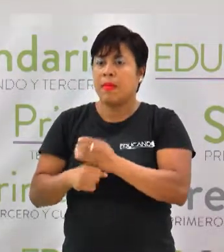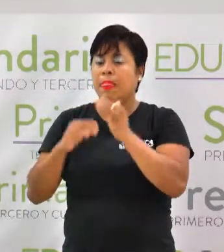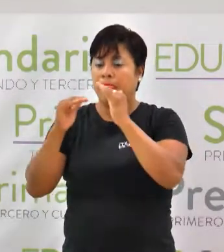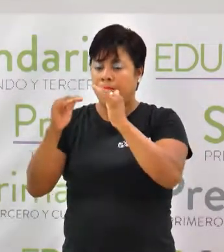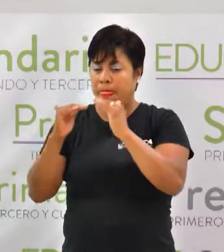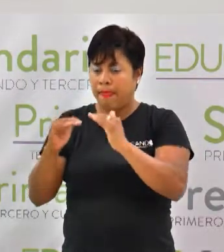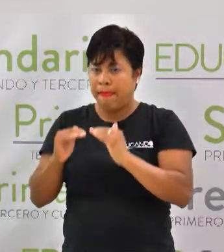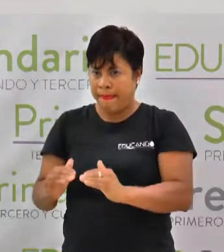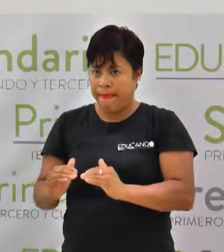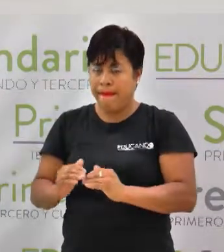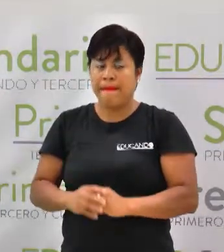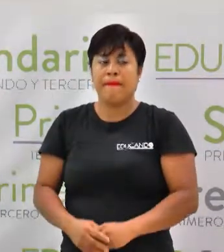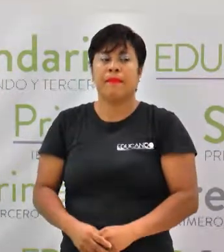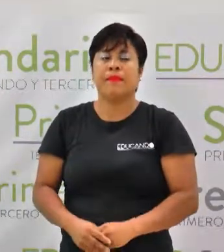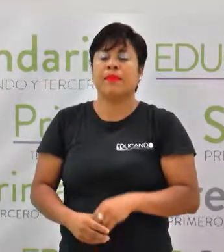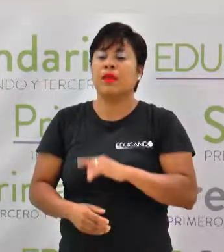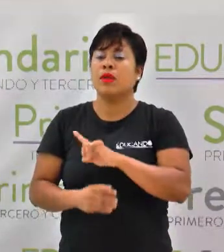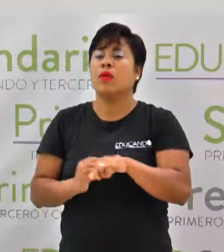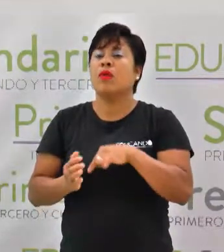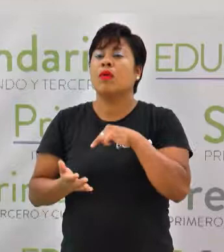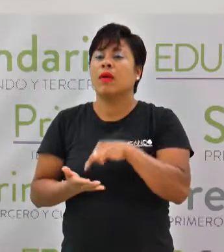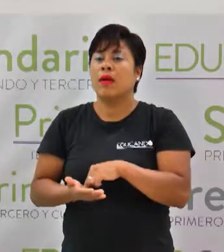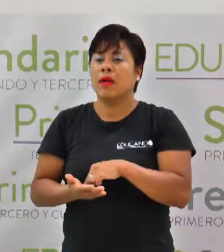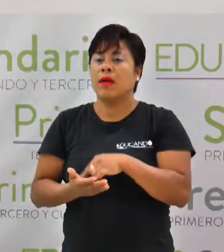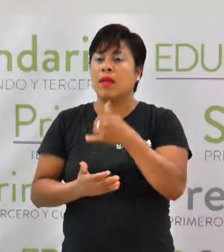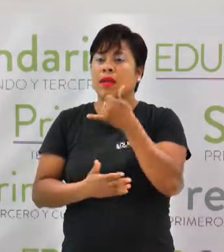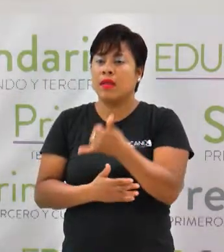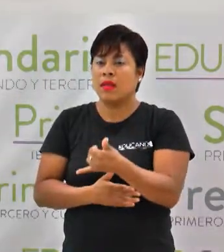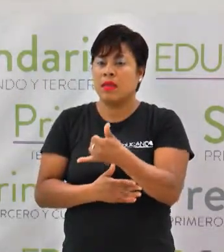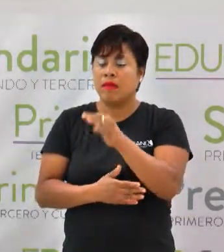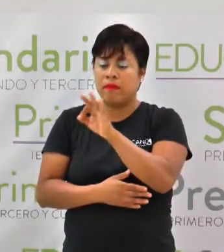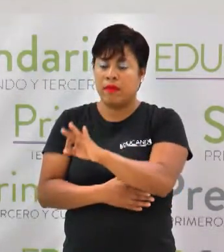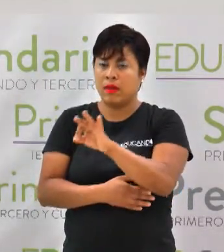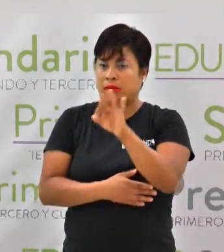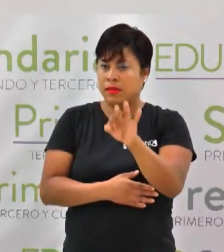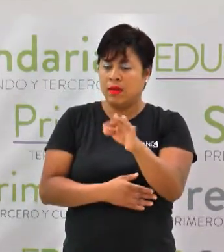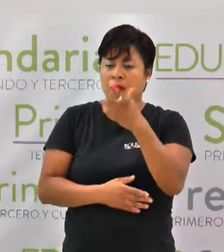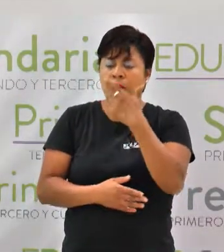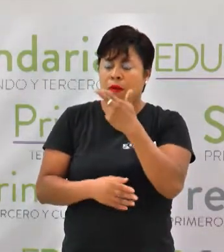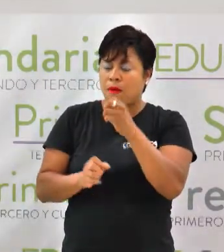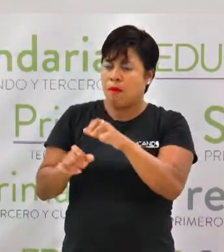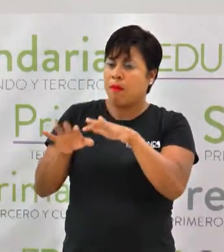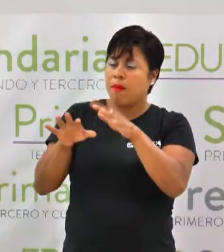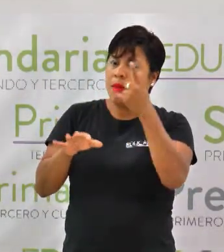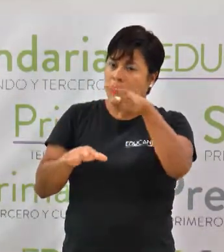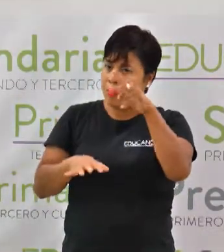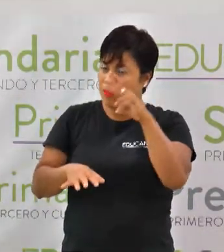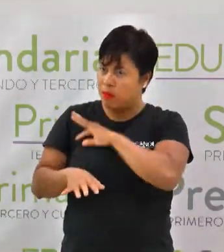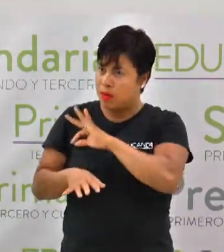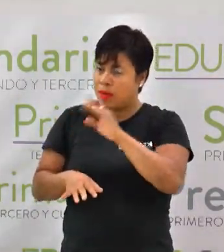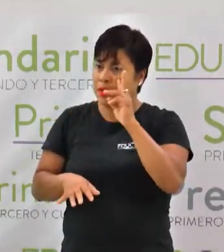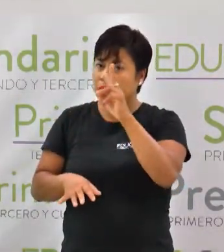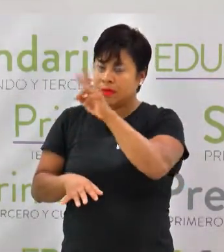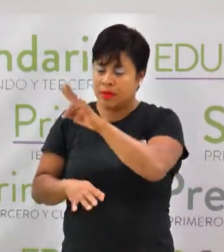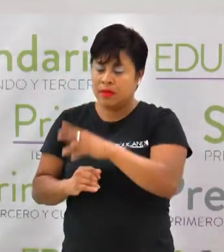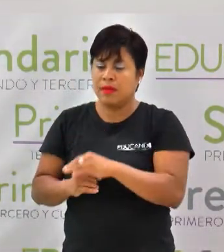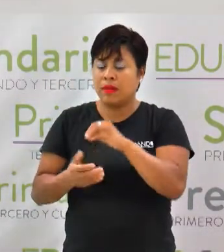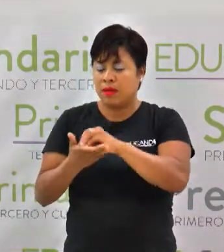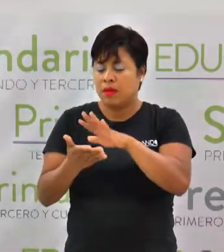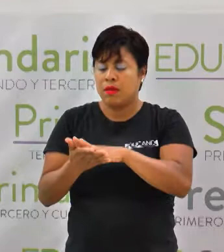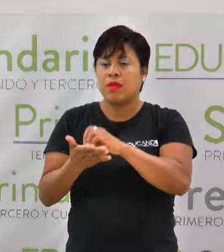Nuestro diario tiene que llevar lugar. Bueno, lo voy a anotar con rojo, eso sí, para que lo distingas de las demás ideas que vamos